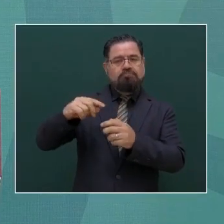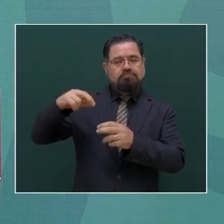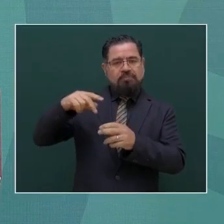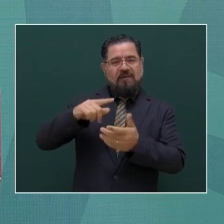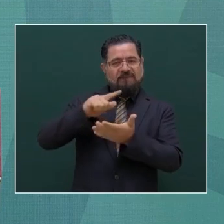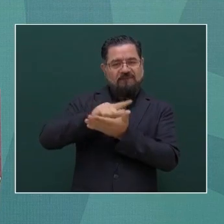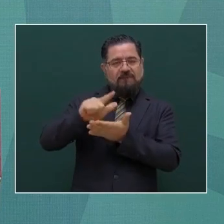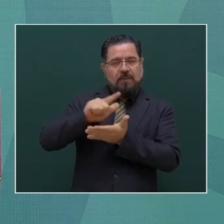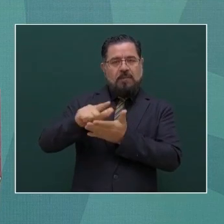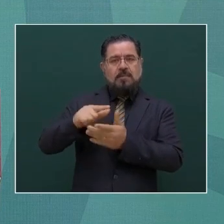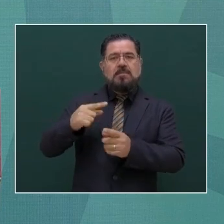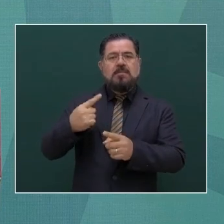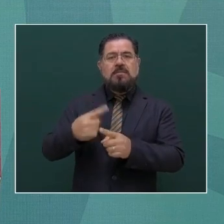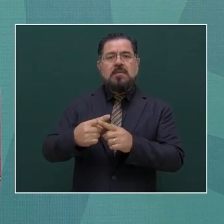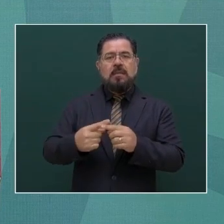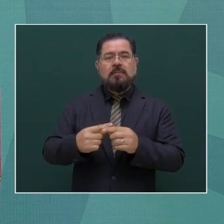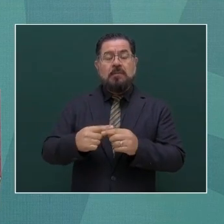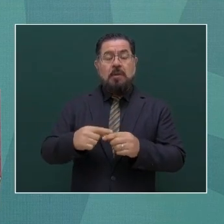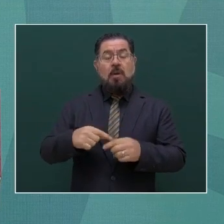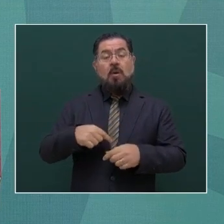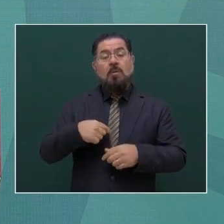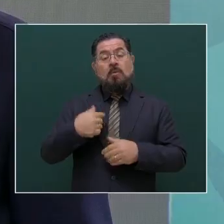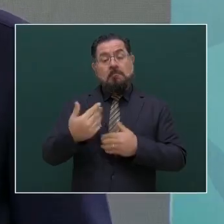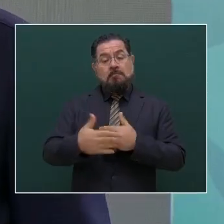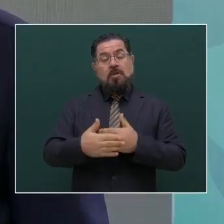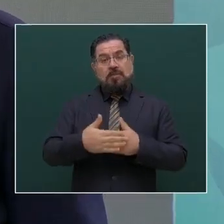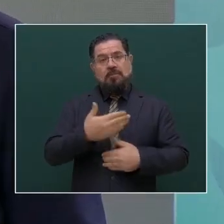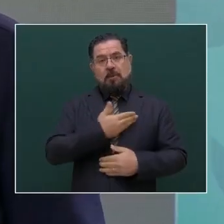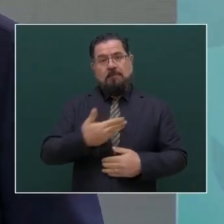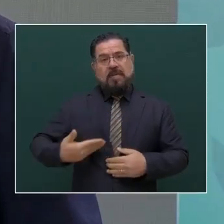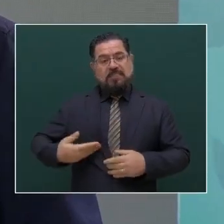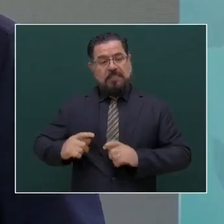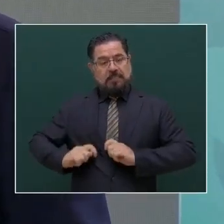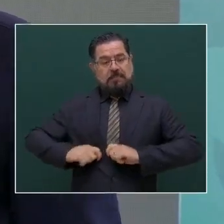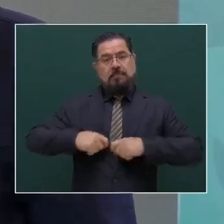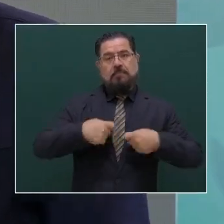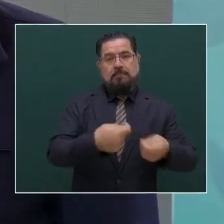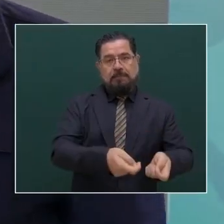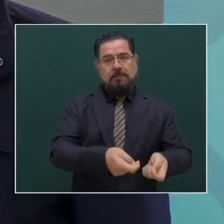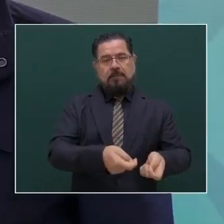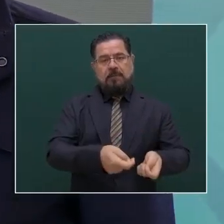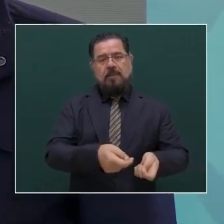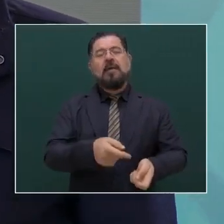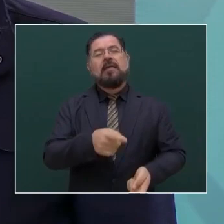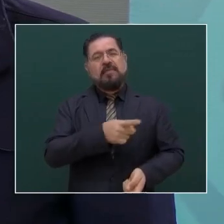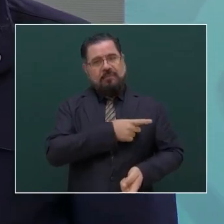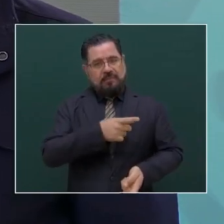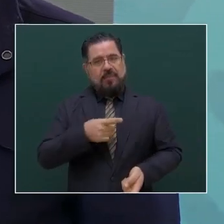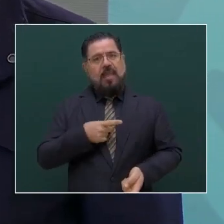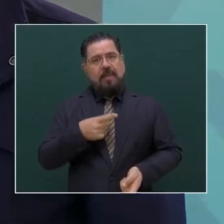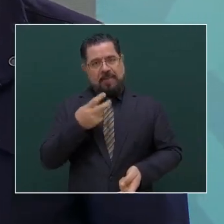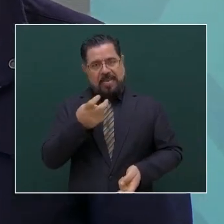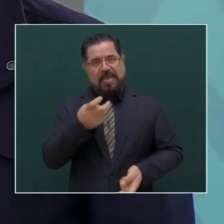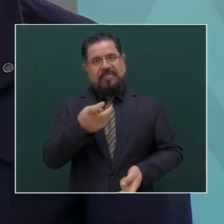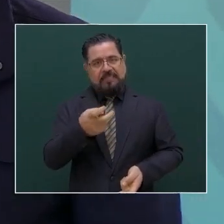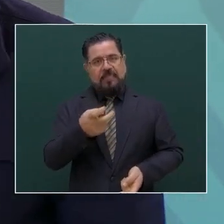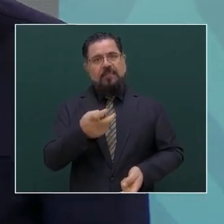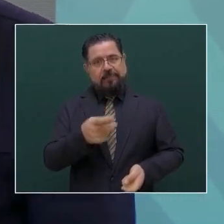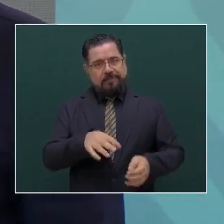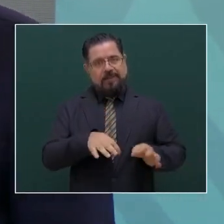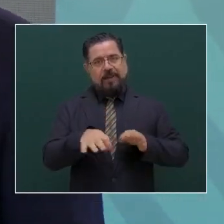¿Quién me va a sustituir? Va a tener ese trabajo, digo, es de los